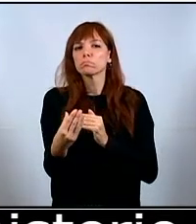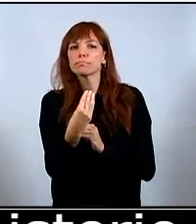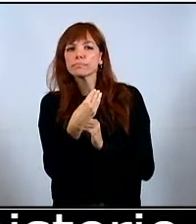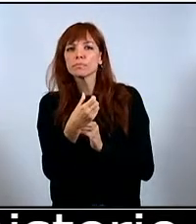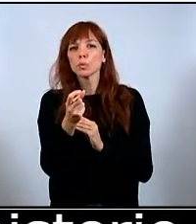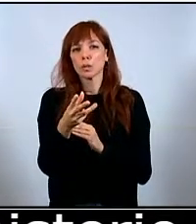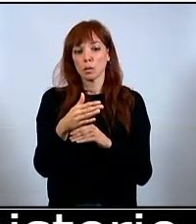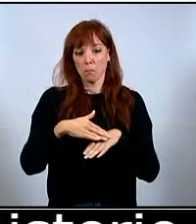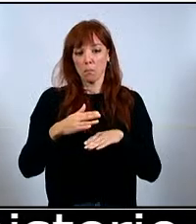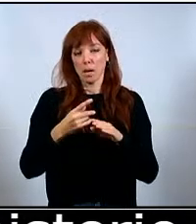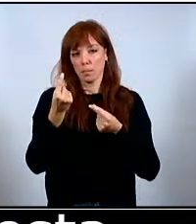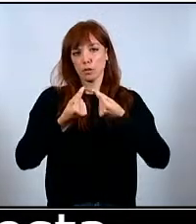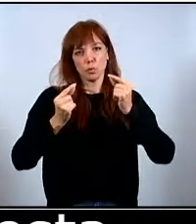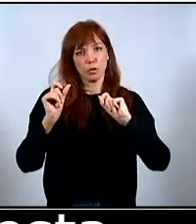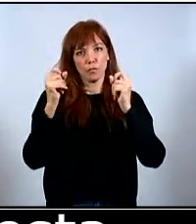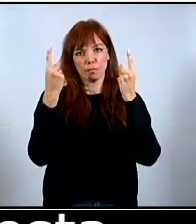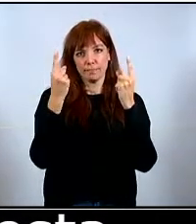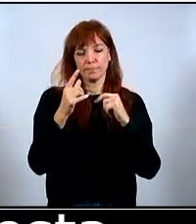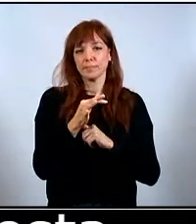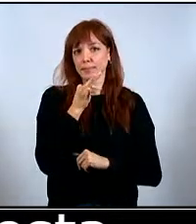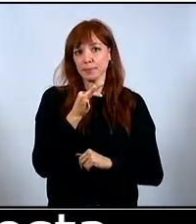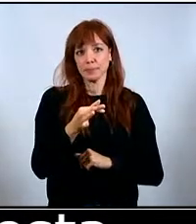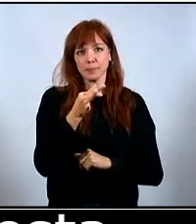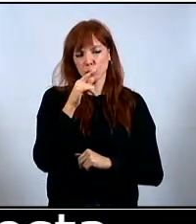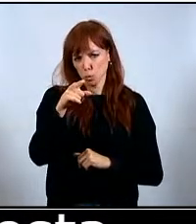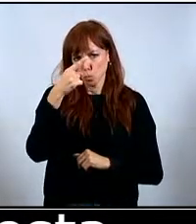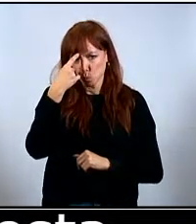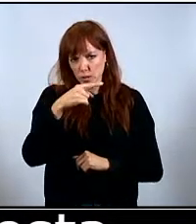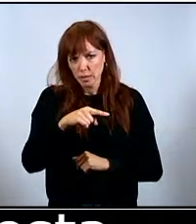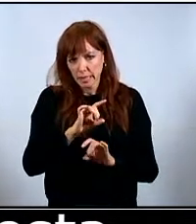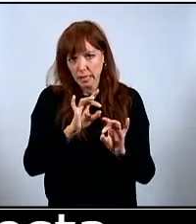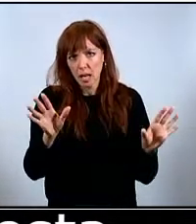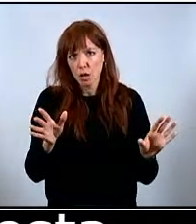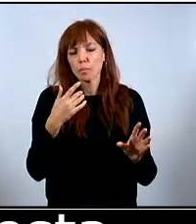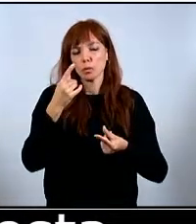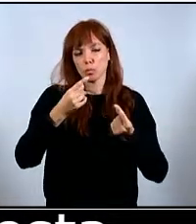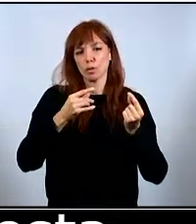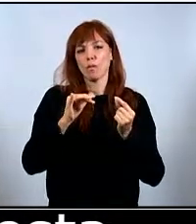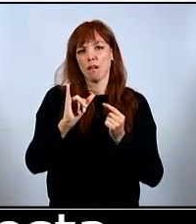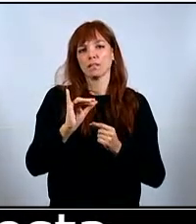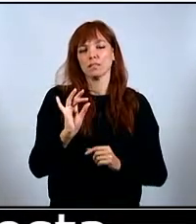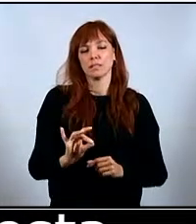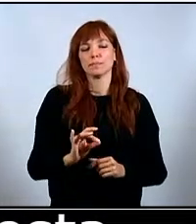cerrar nuestros presupuestos. Pero no les quepa duda qué presupuestos tendremos.